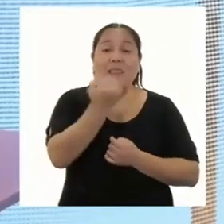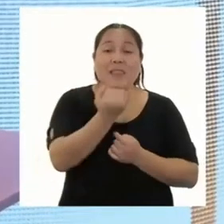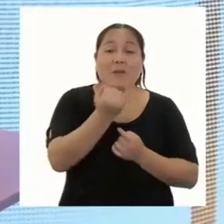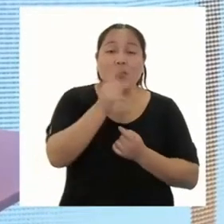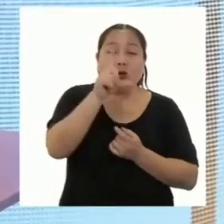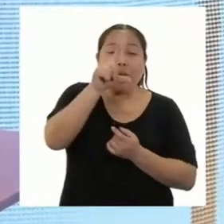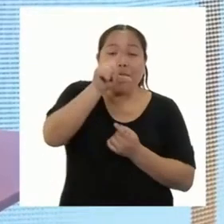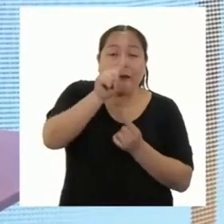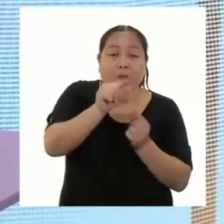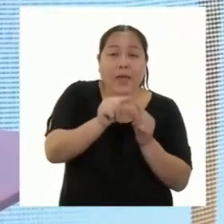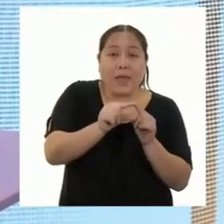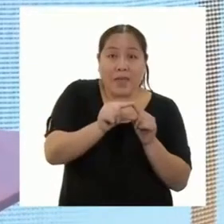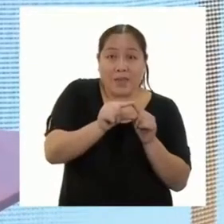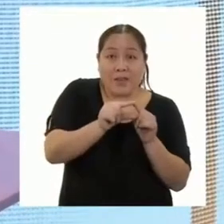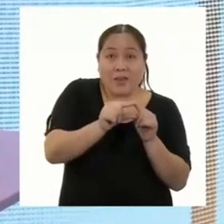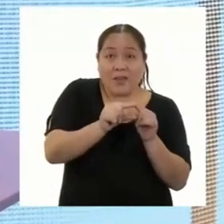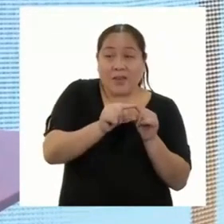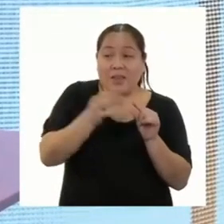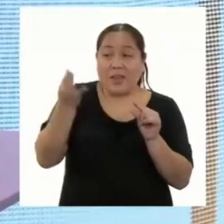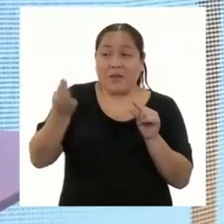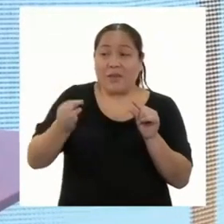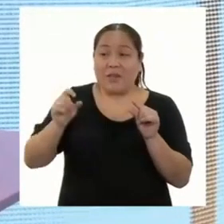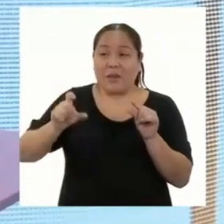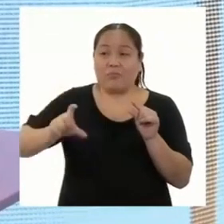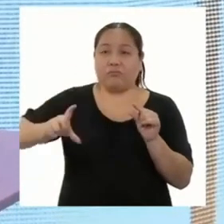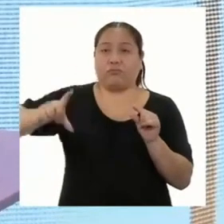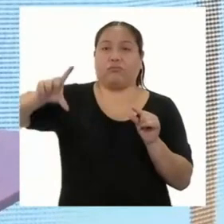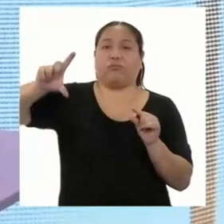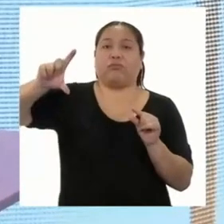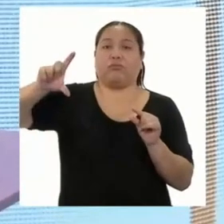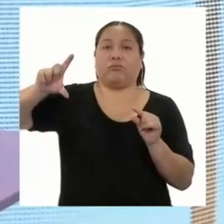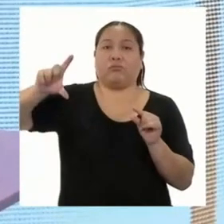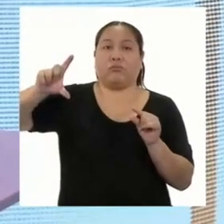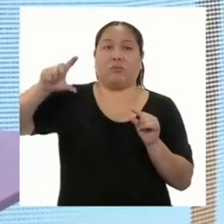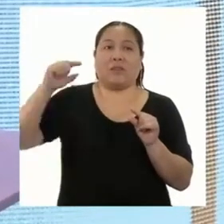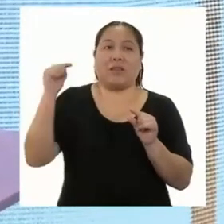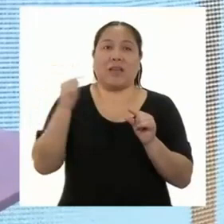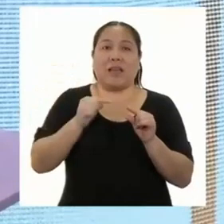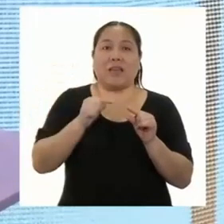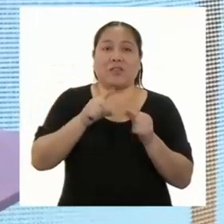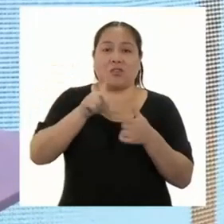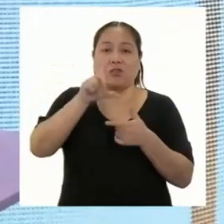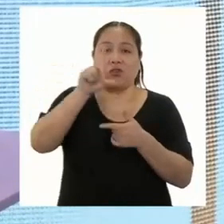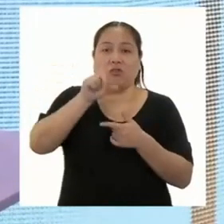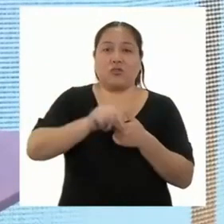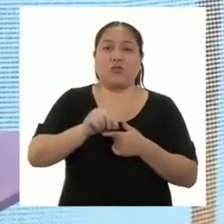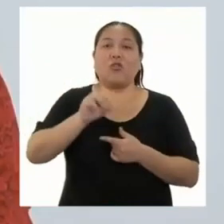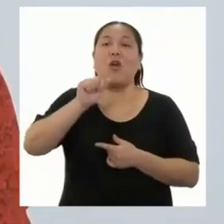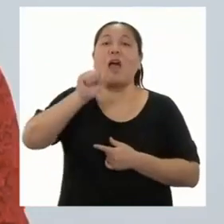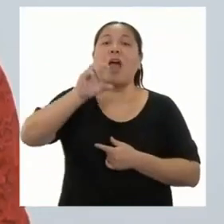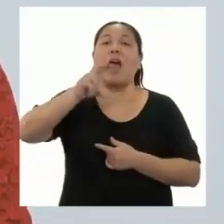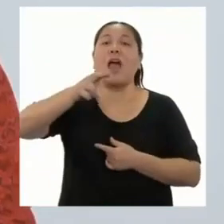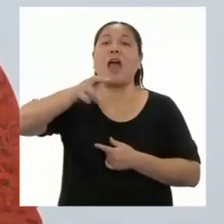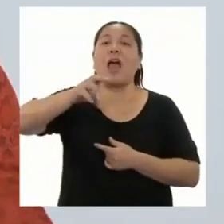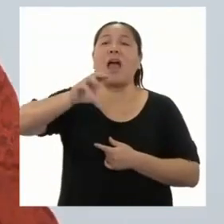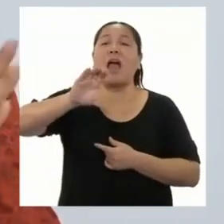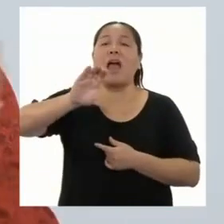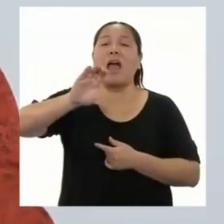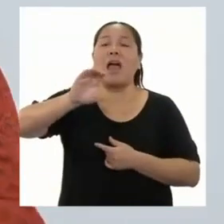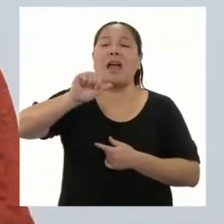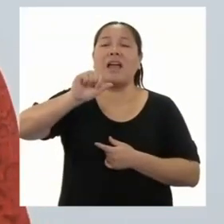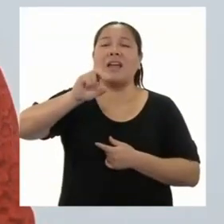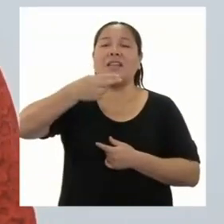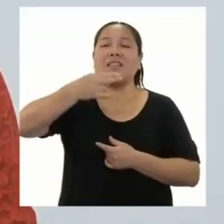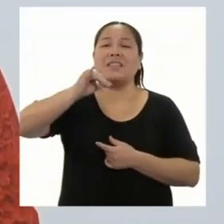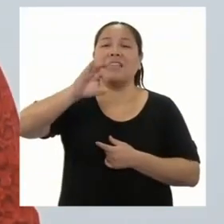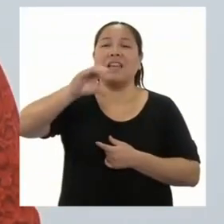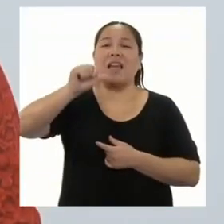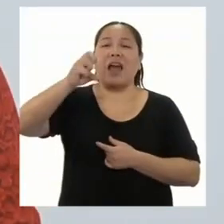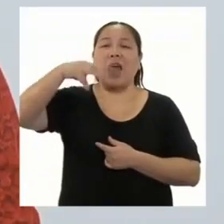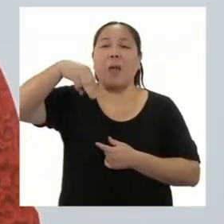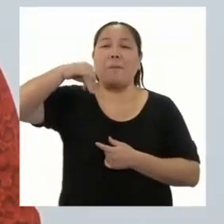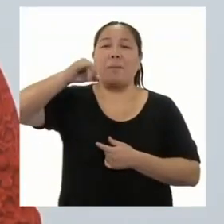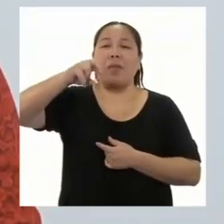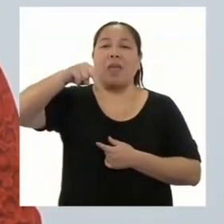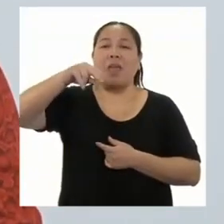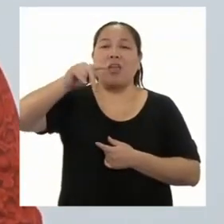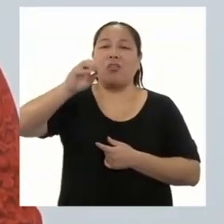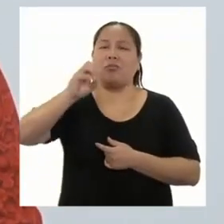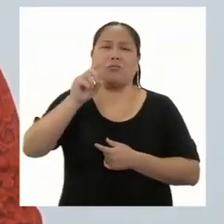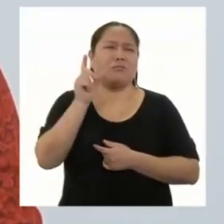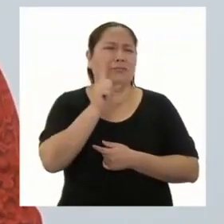que la realidad, así que esto es un achicamiento. No, no le